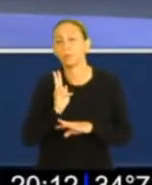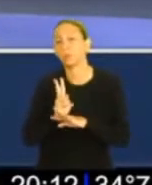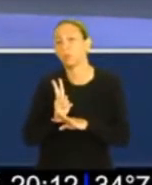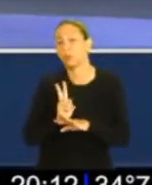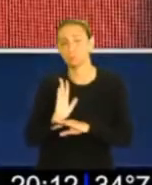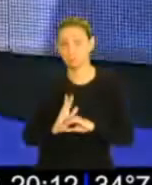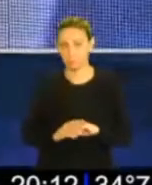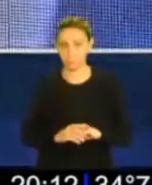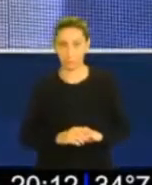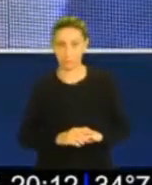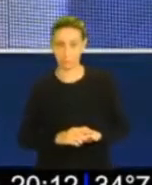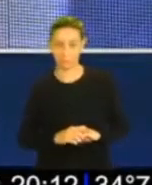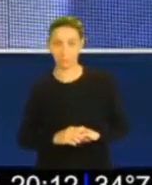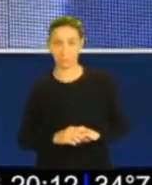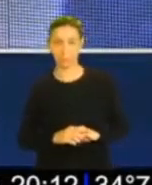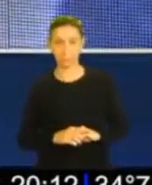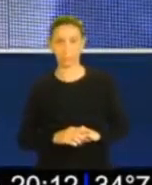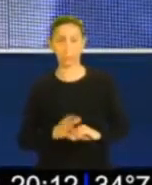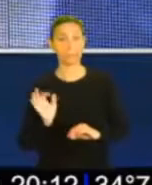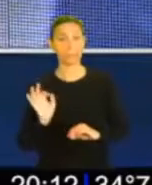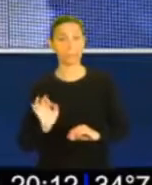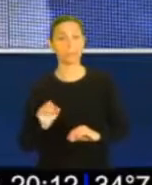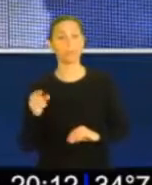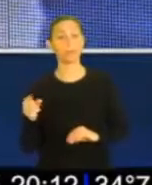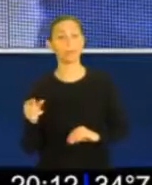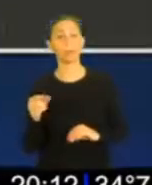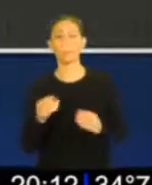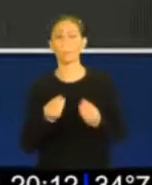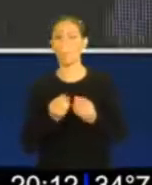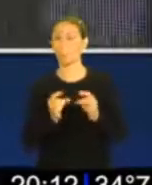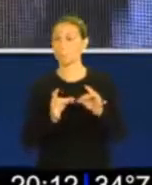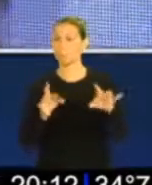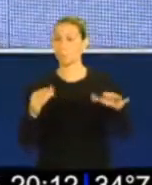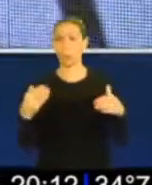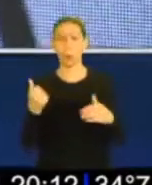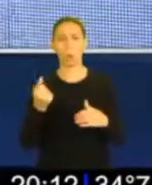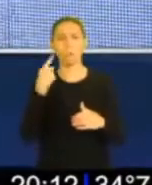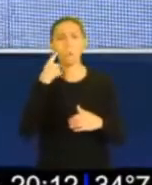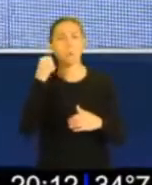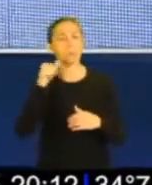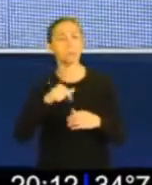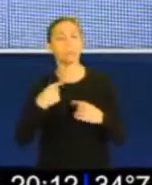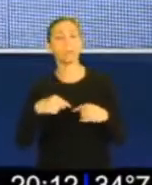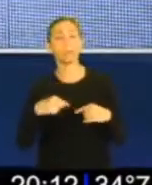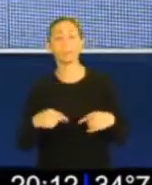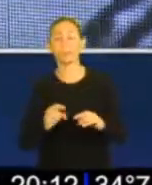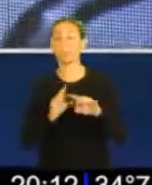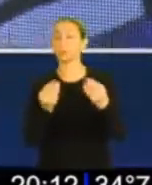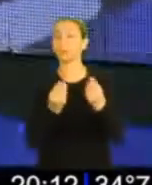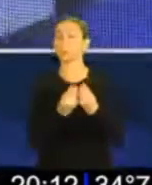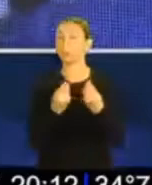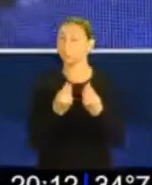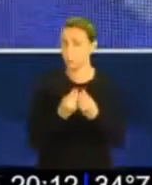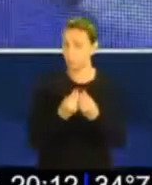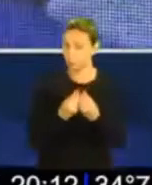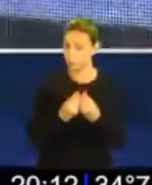con atención. Sabemos, como usted dice, que es una variante muy contagiosa, si bien siempre estas variantes que son tan contagiosa